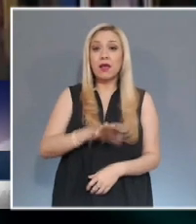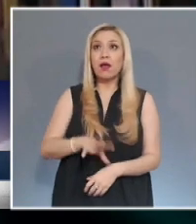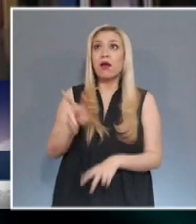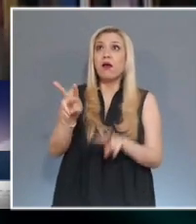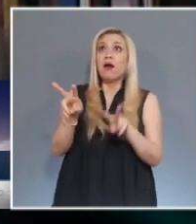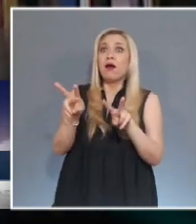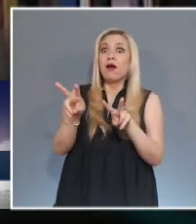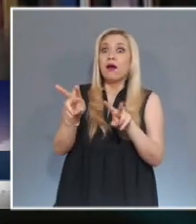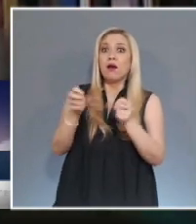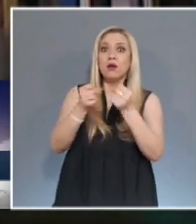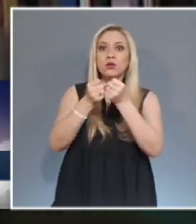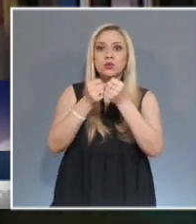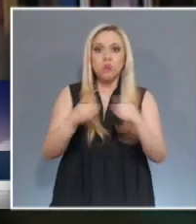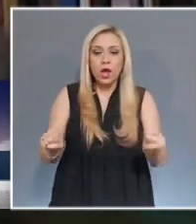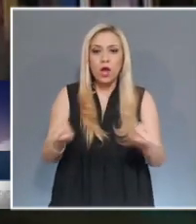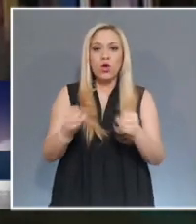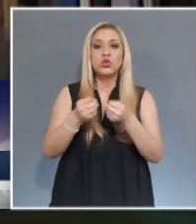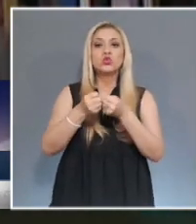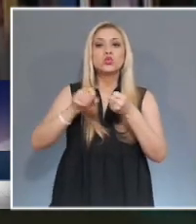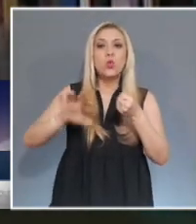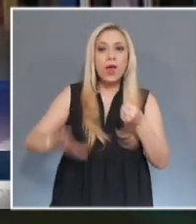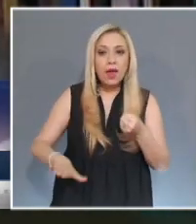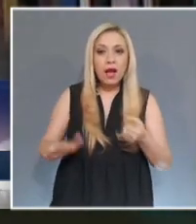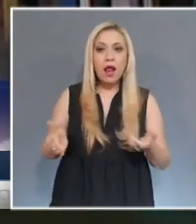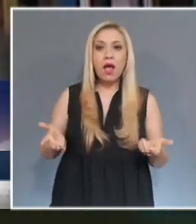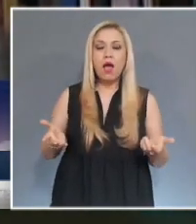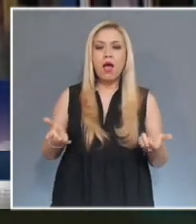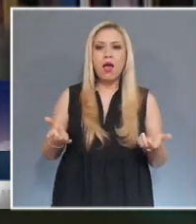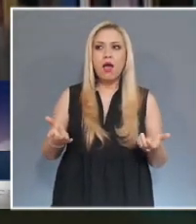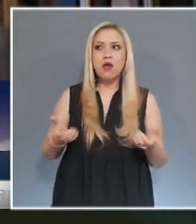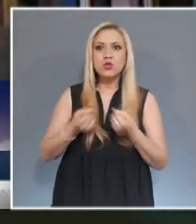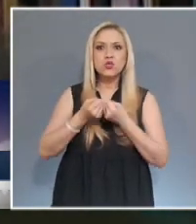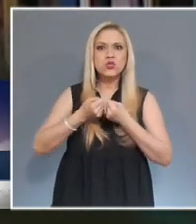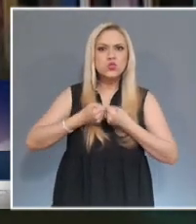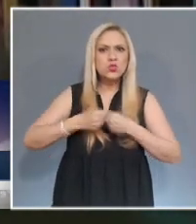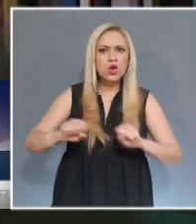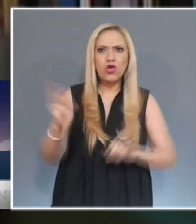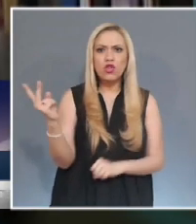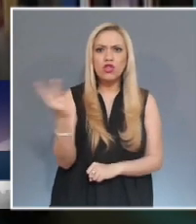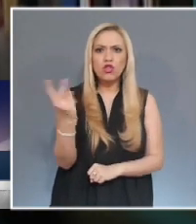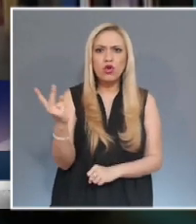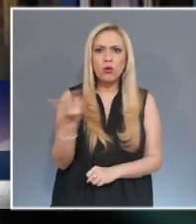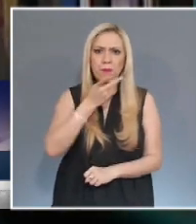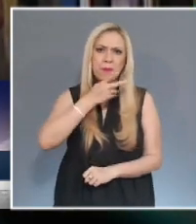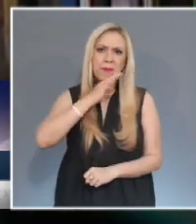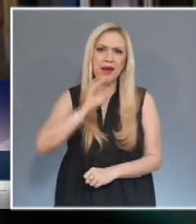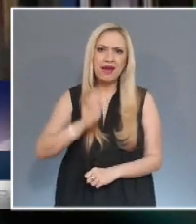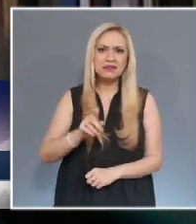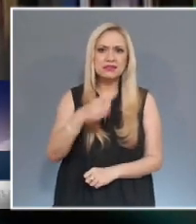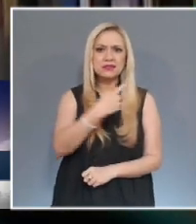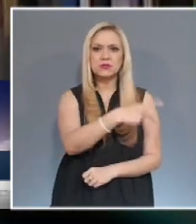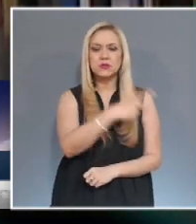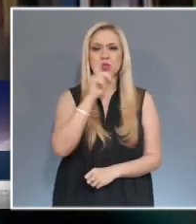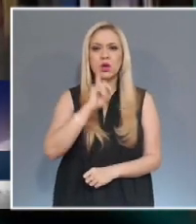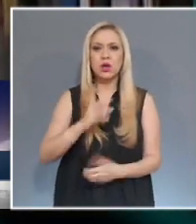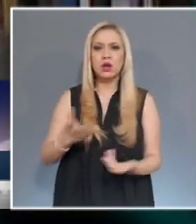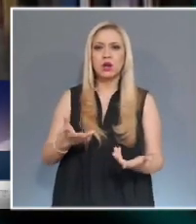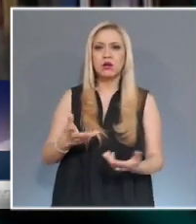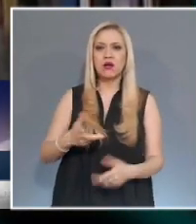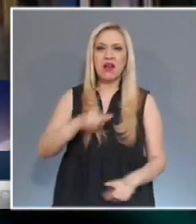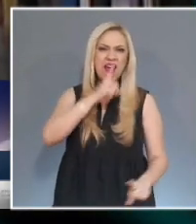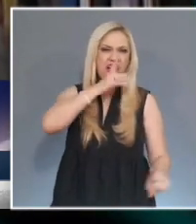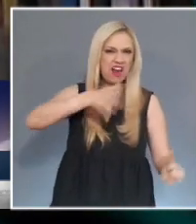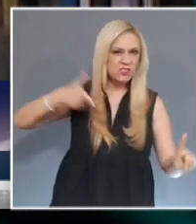suegra, o sea, más bien el papá y la mamá de la imputada y una hermana de la imputada,